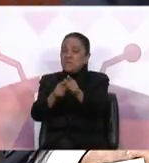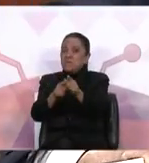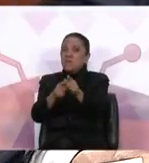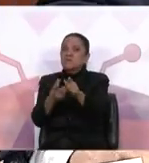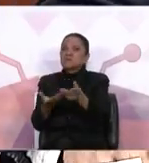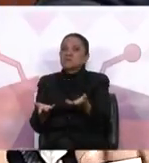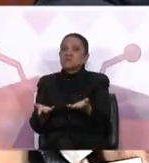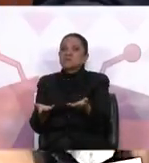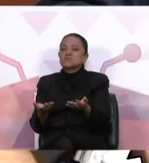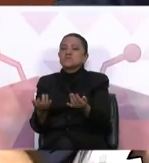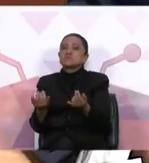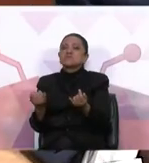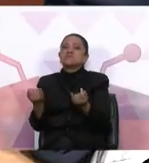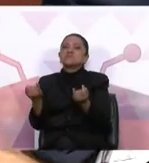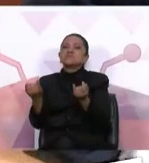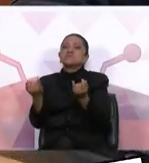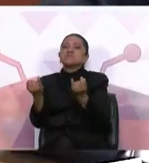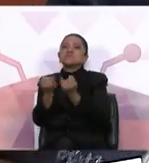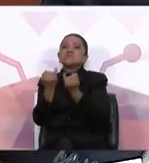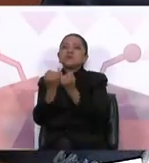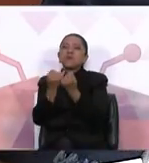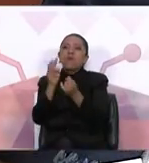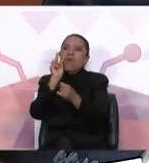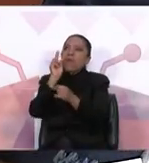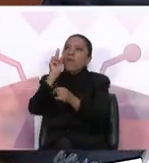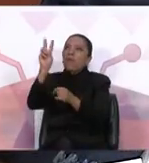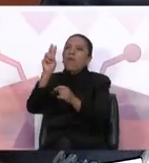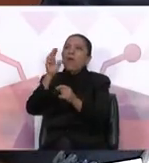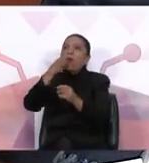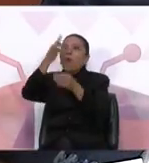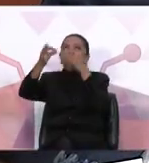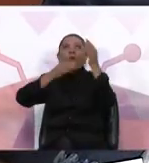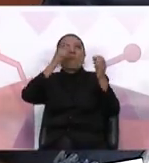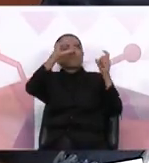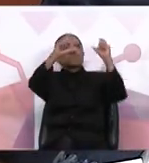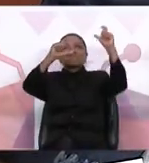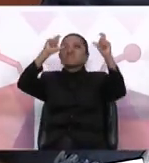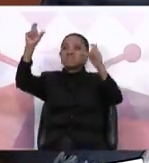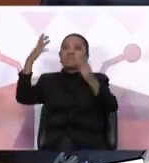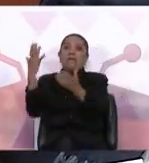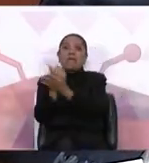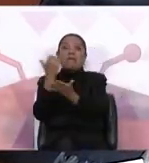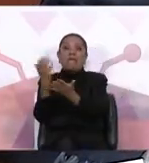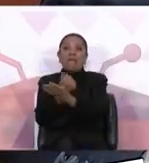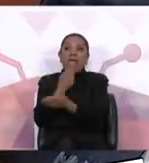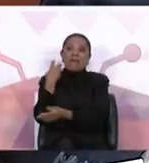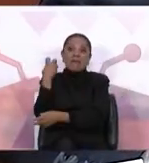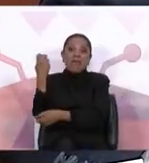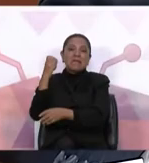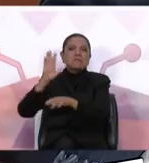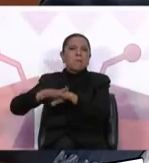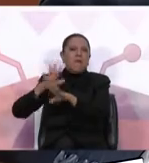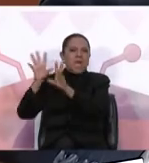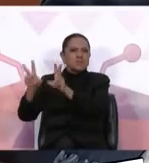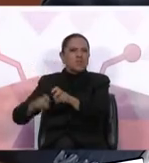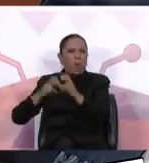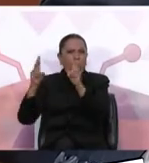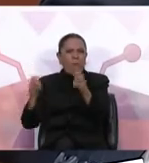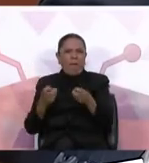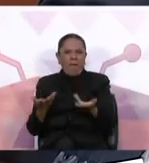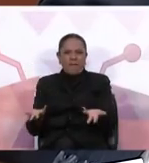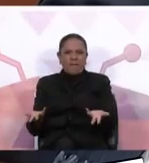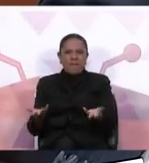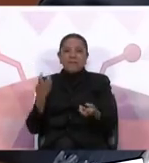caso a la publicidad a la propaganda que gane aquel que más robe a aquel que más